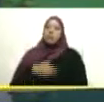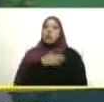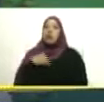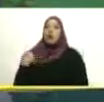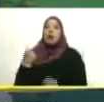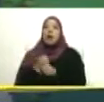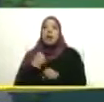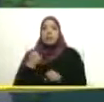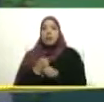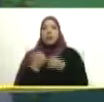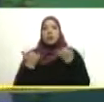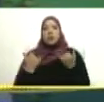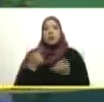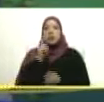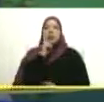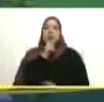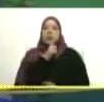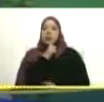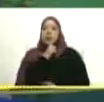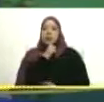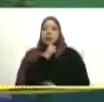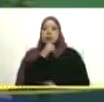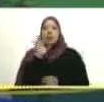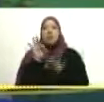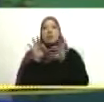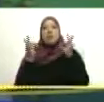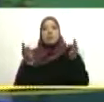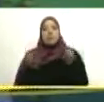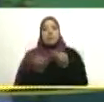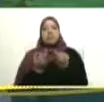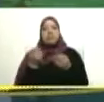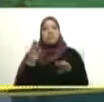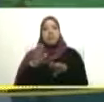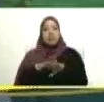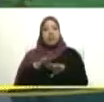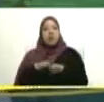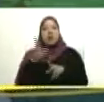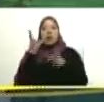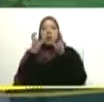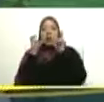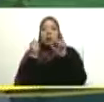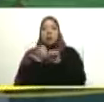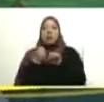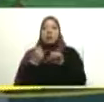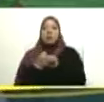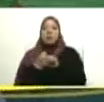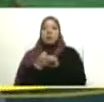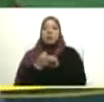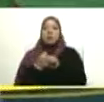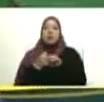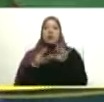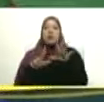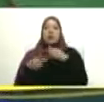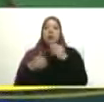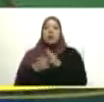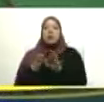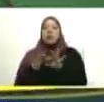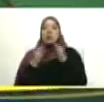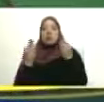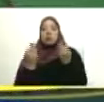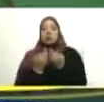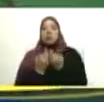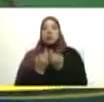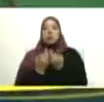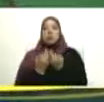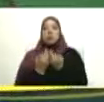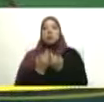supuesto, hoy, a nombre de todo y cada una de estas familias que, como puede ver y escuchar, felices están. 80 familias